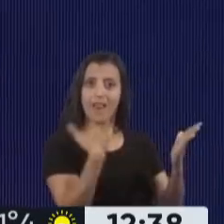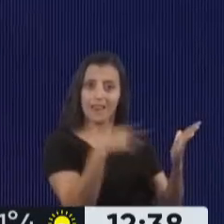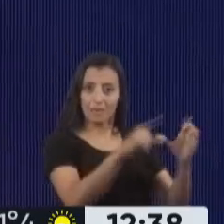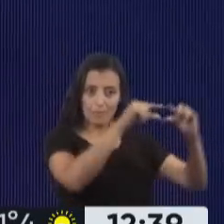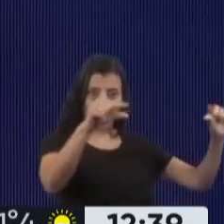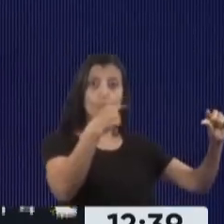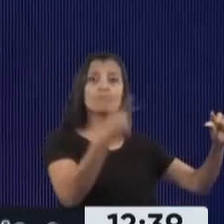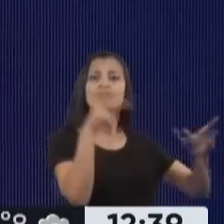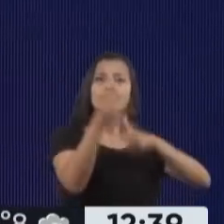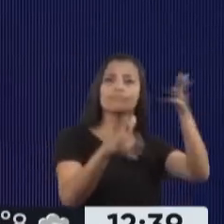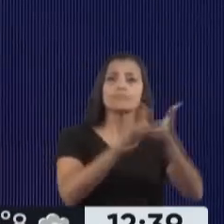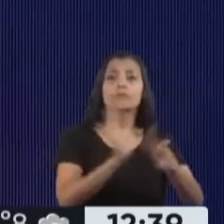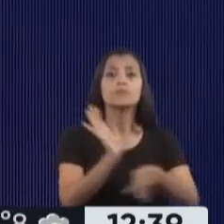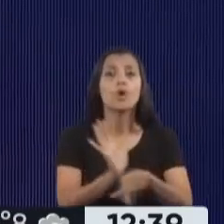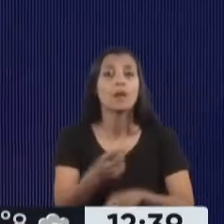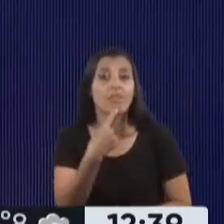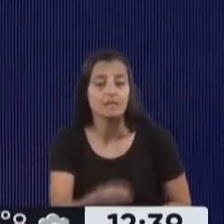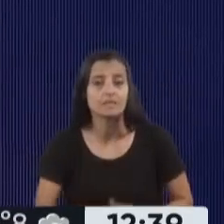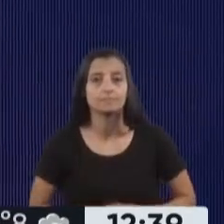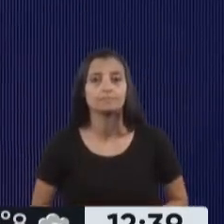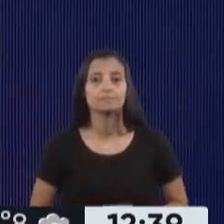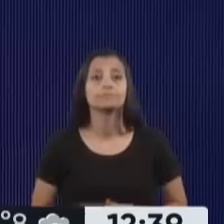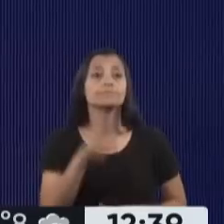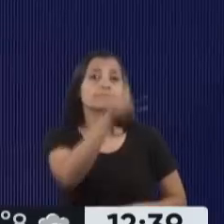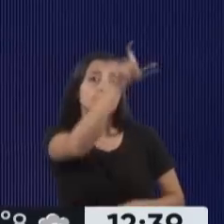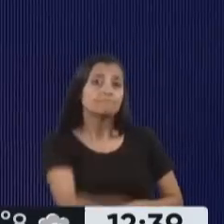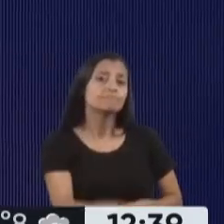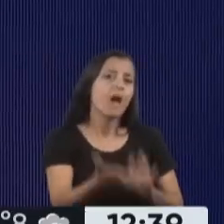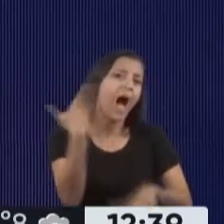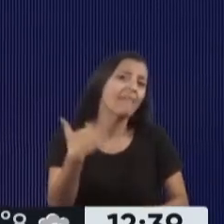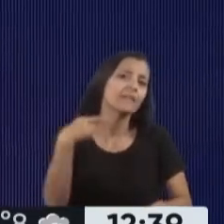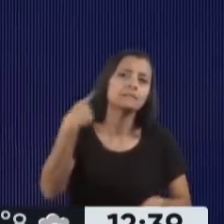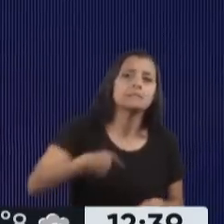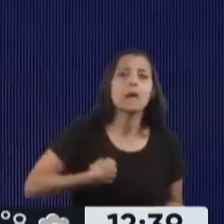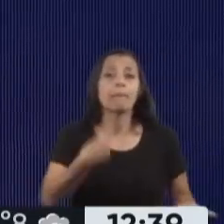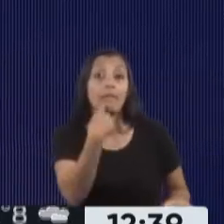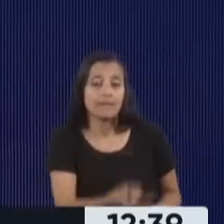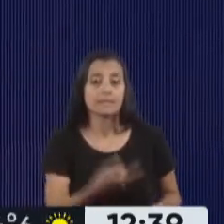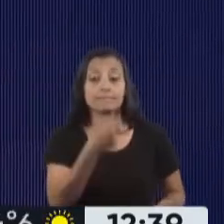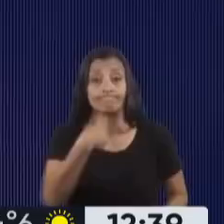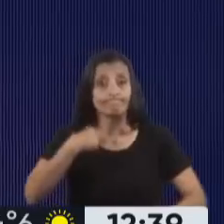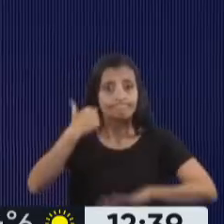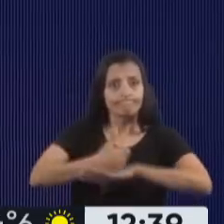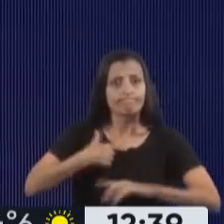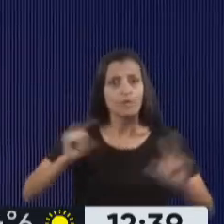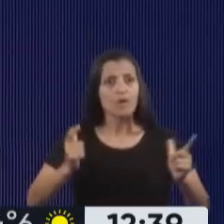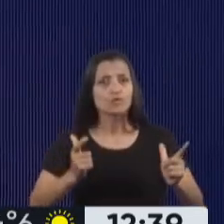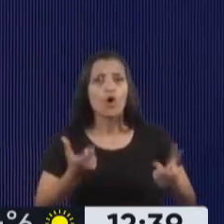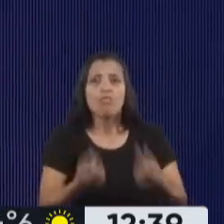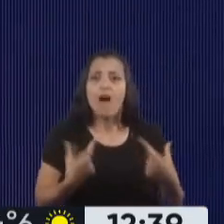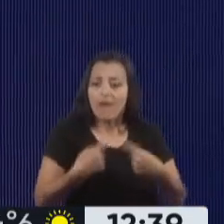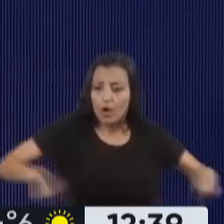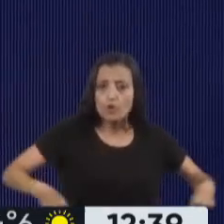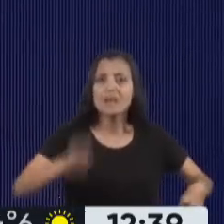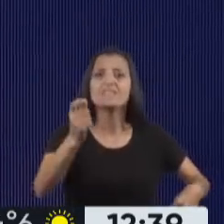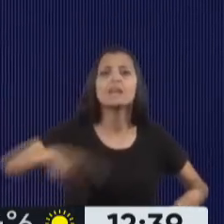que hace referencia a Hillel y dice, él solía decir, si yo no estoy para mí, ¿quién